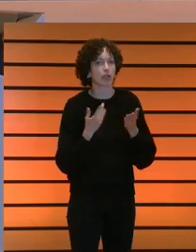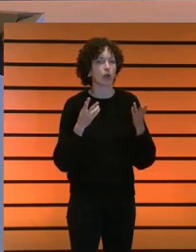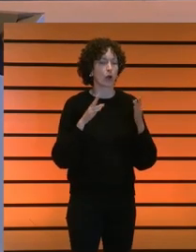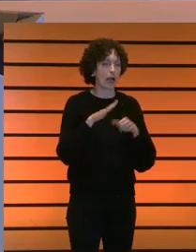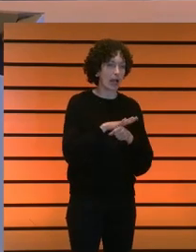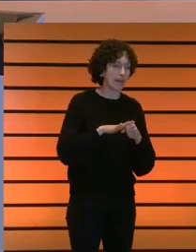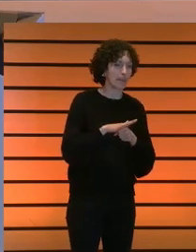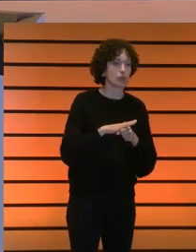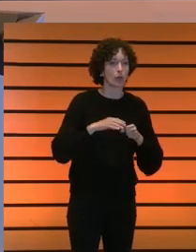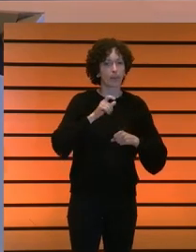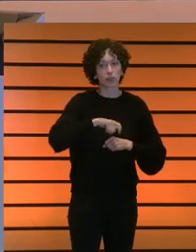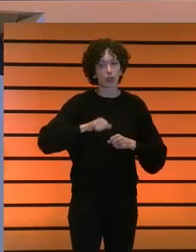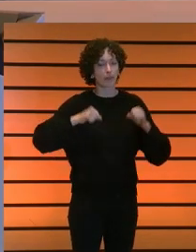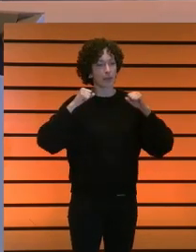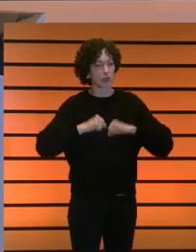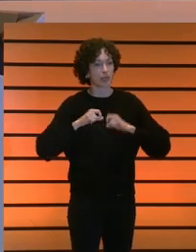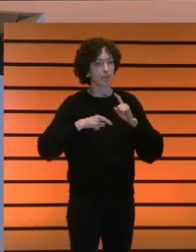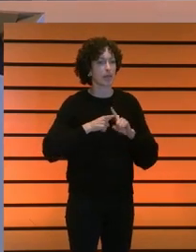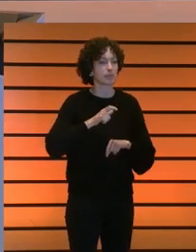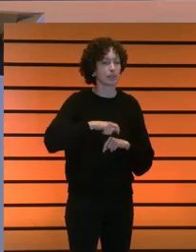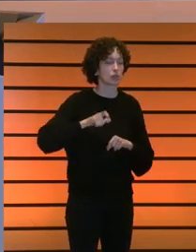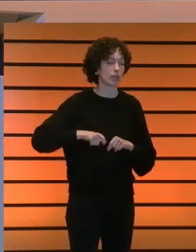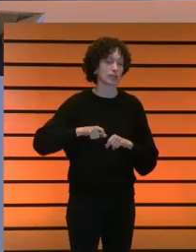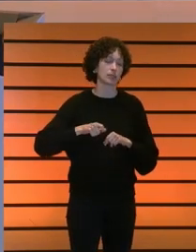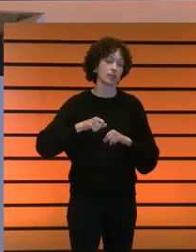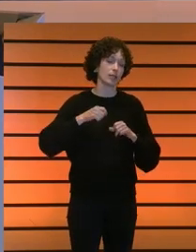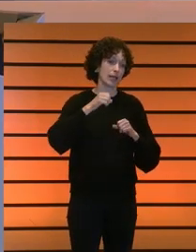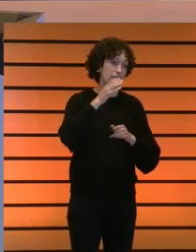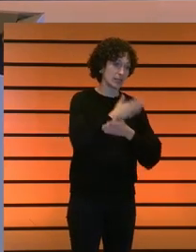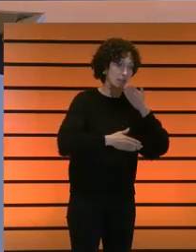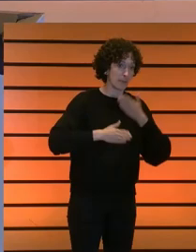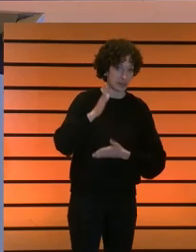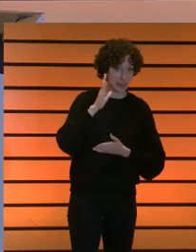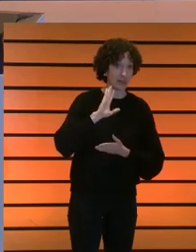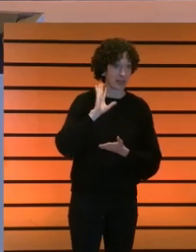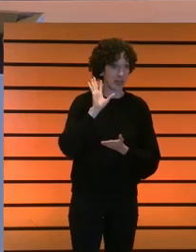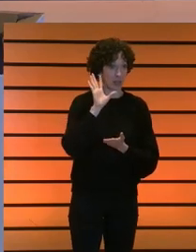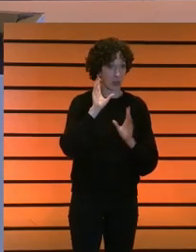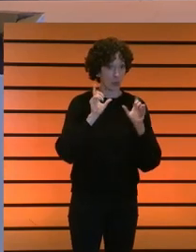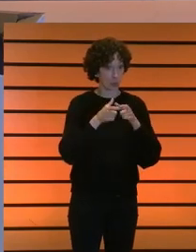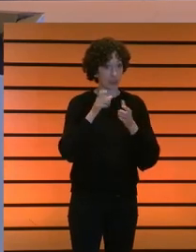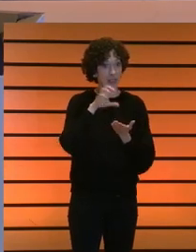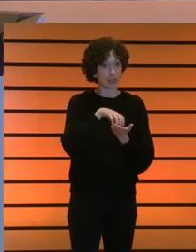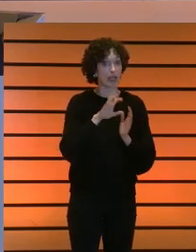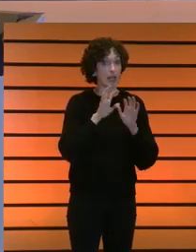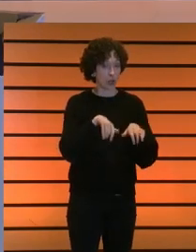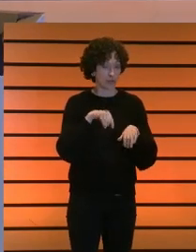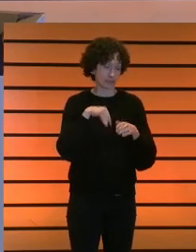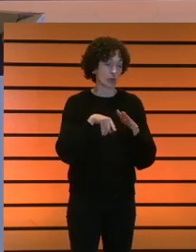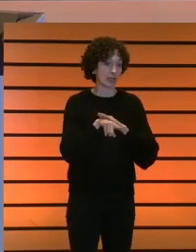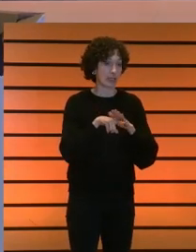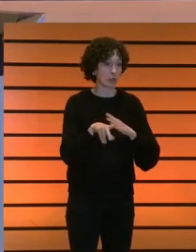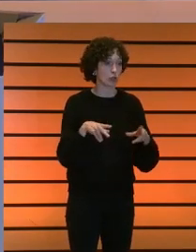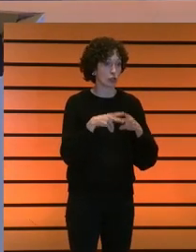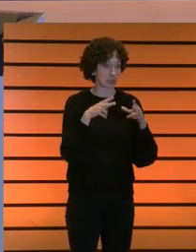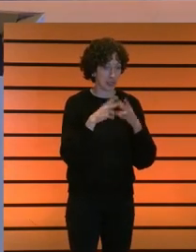mayores personas con discapacidad de la consejería de la junta de Castilla y león pero también hay que decir que es uno de los